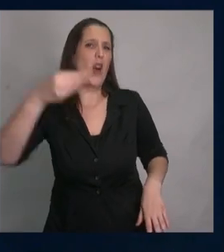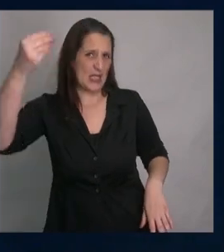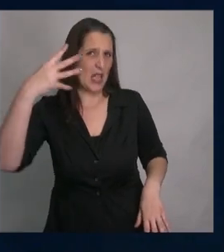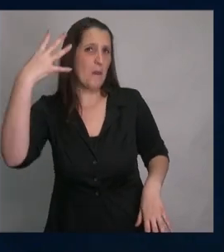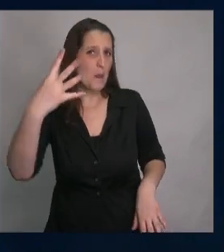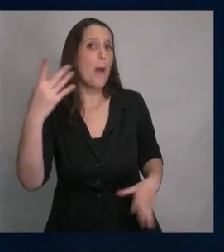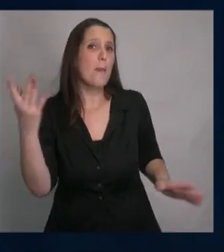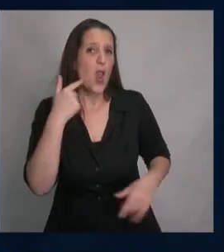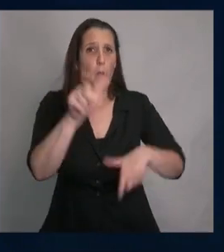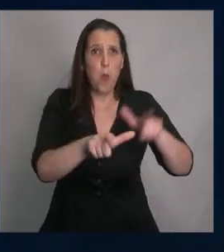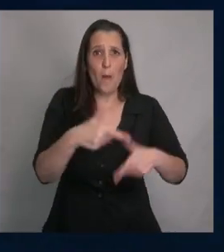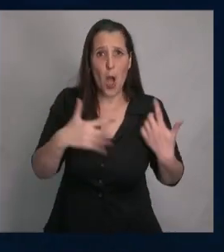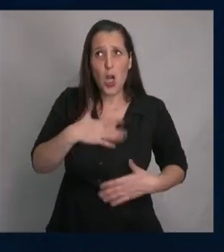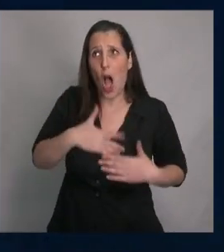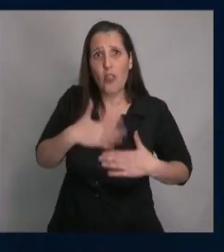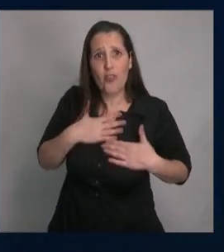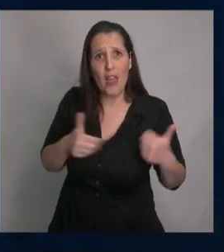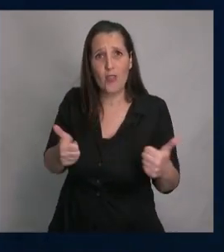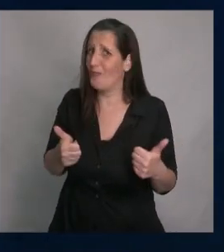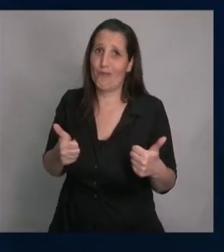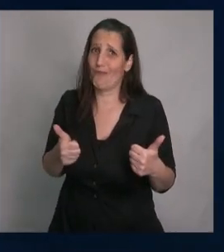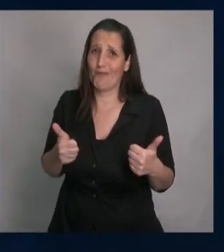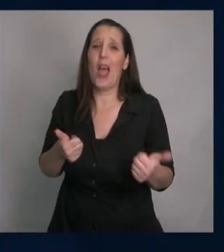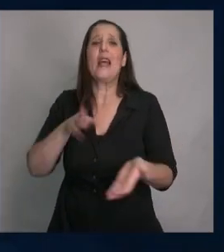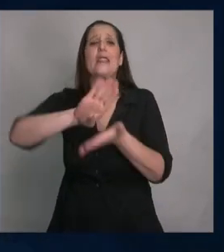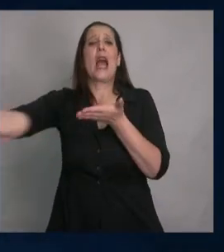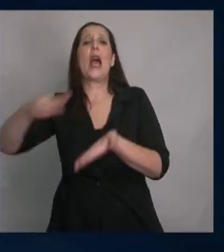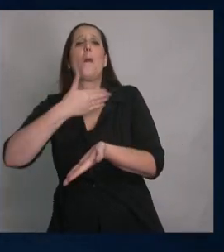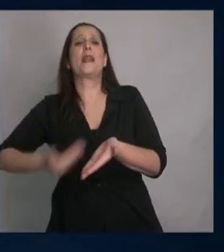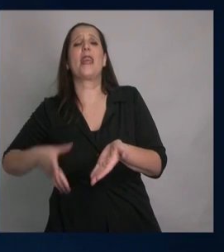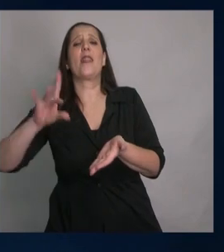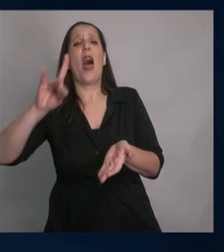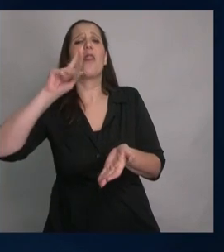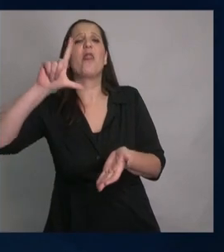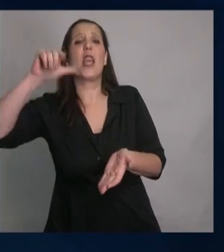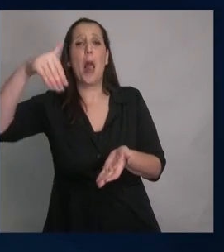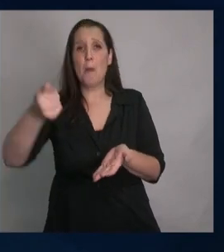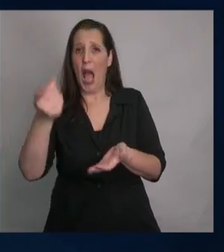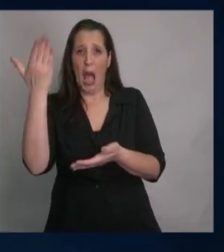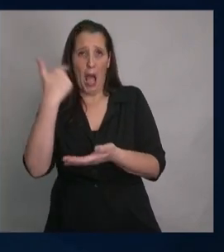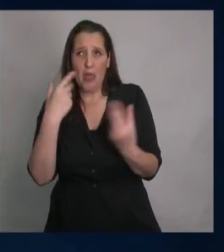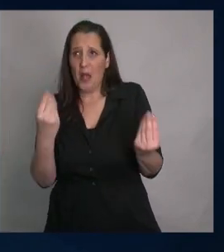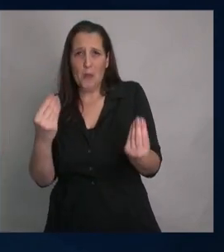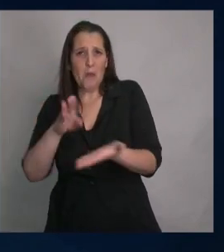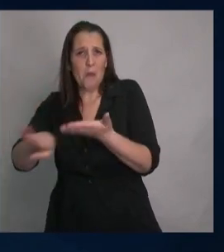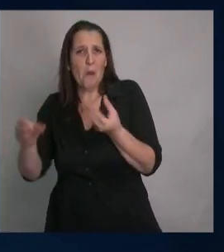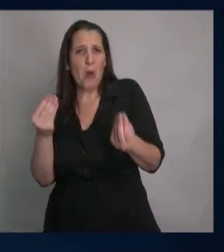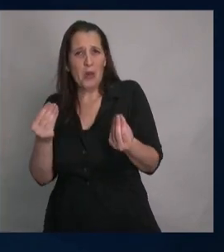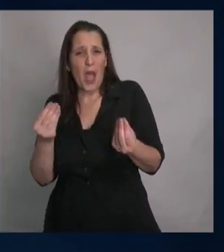descarga el que se descarga